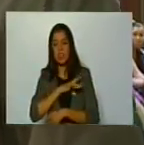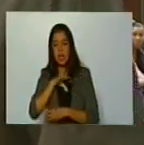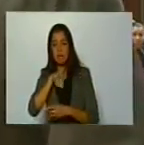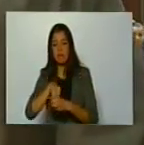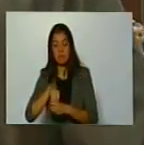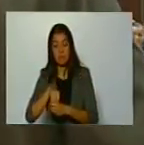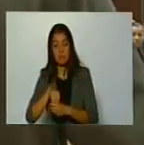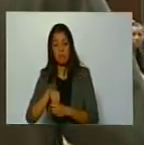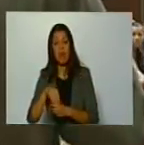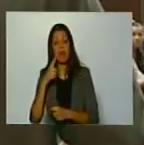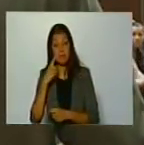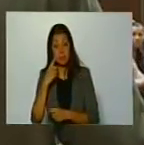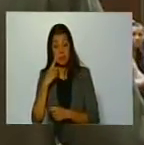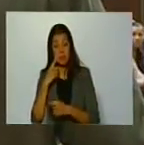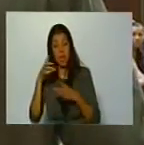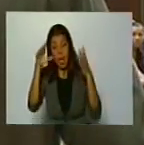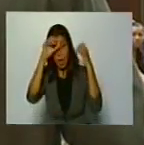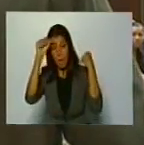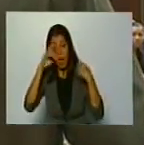Ahí están en la Embajada de Chile.